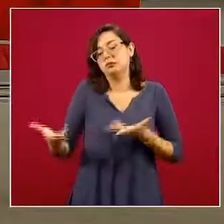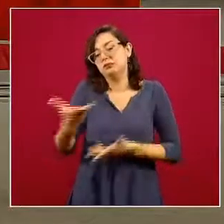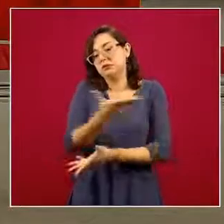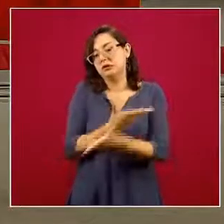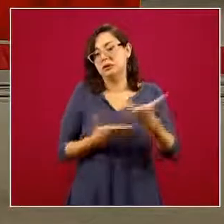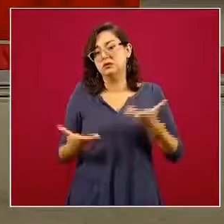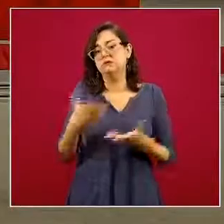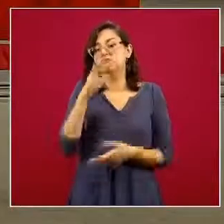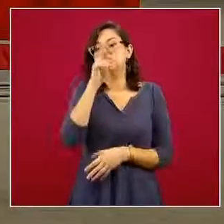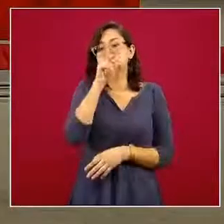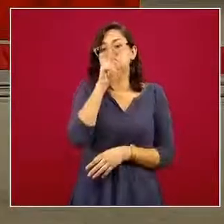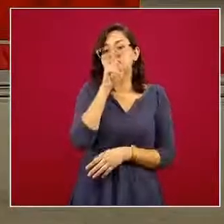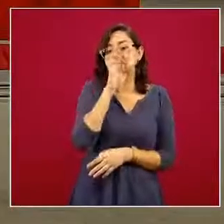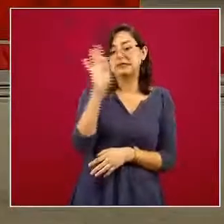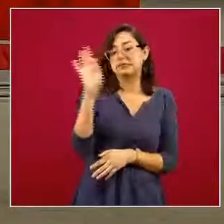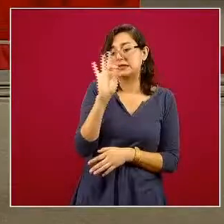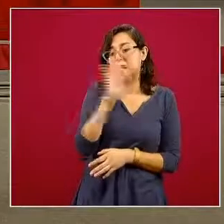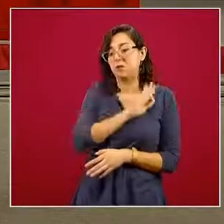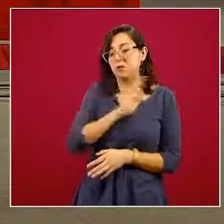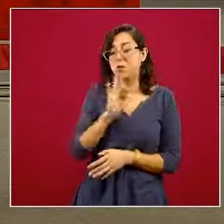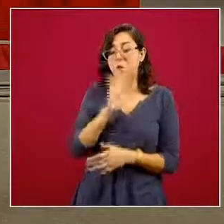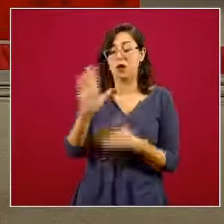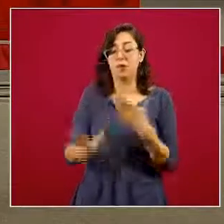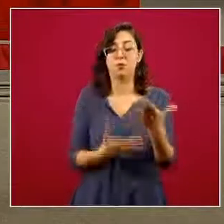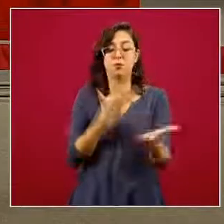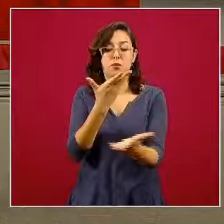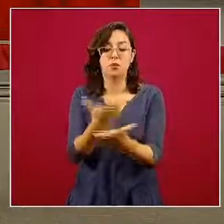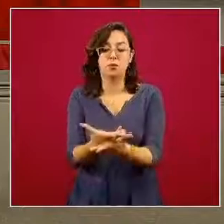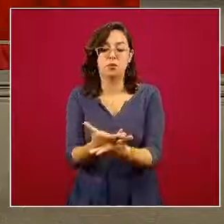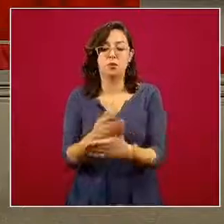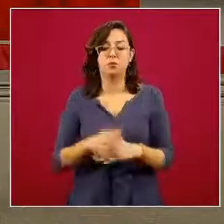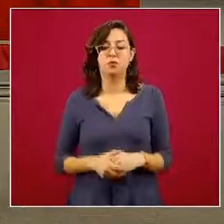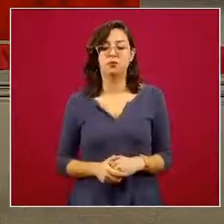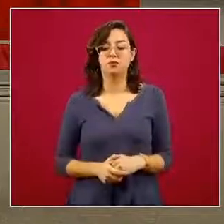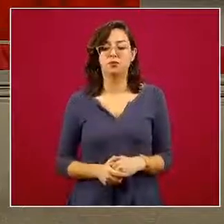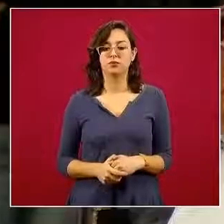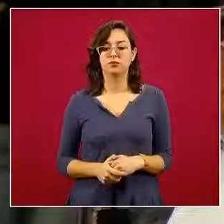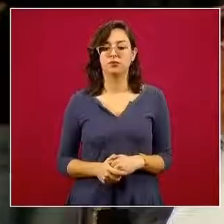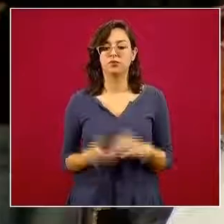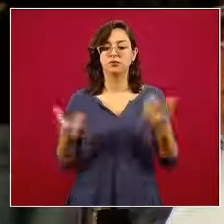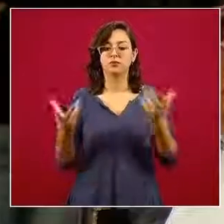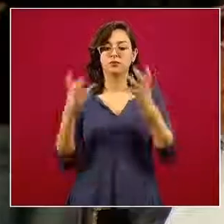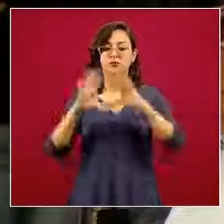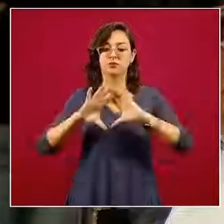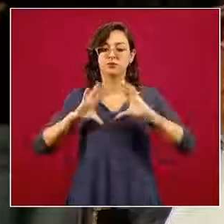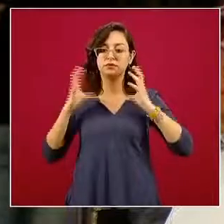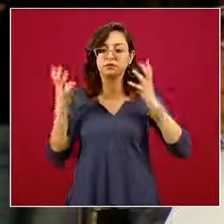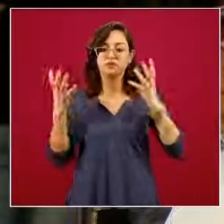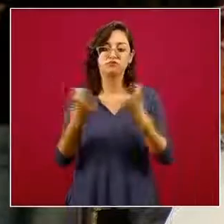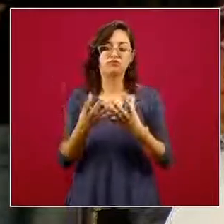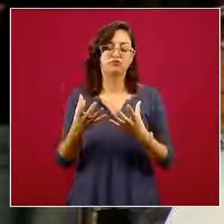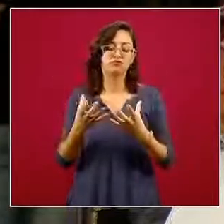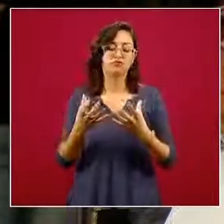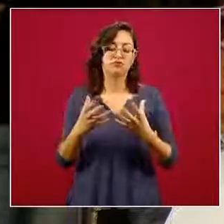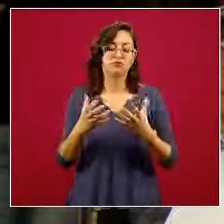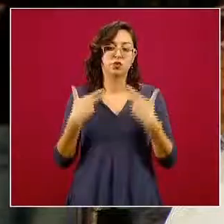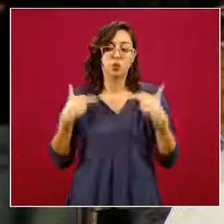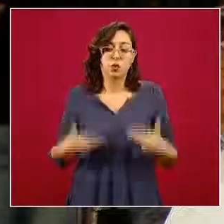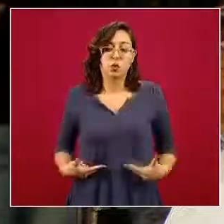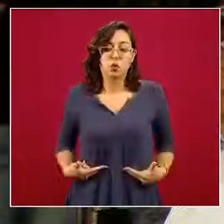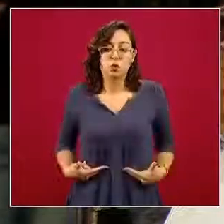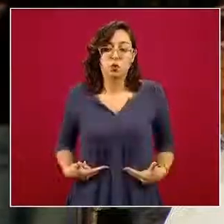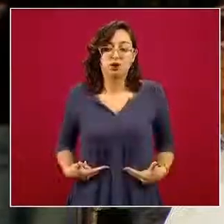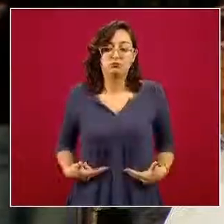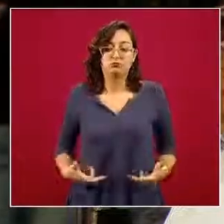se pueda convertir en una propuesta, que es, creo que como especie en todo el mundo estamos